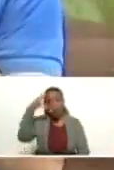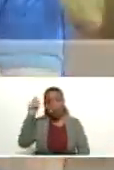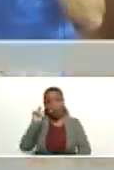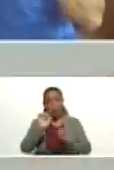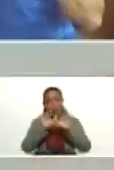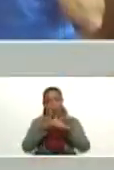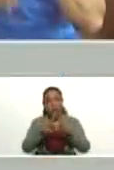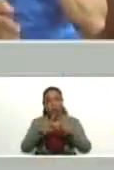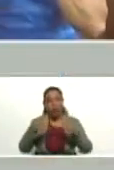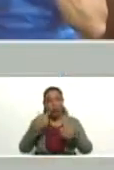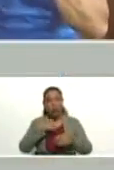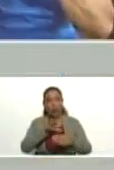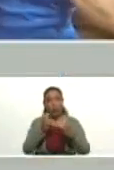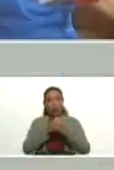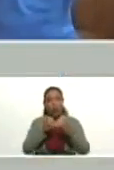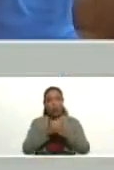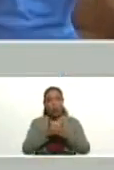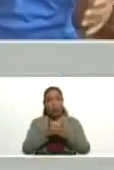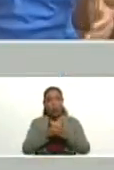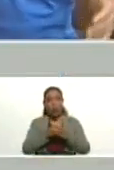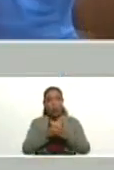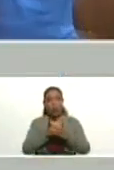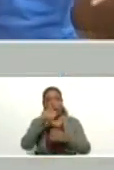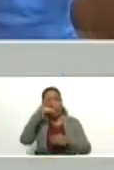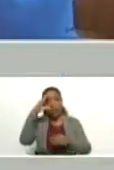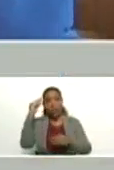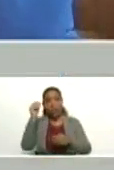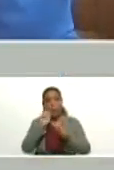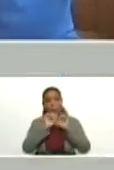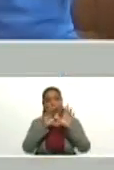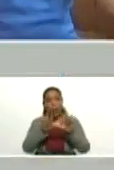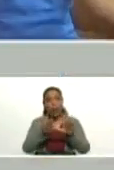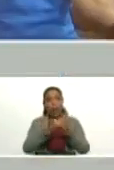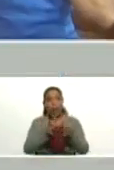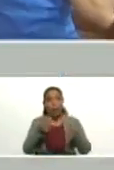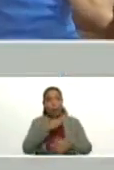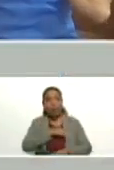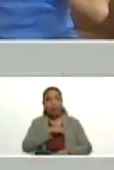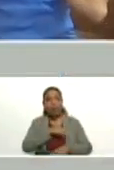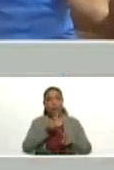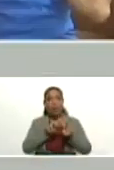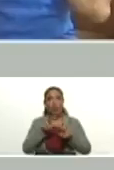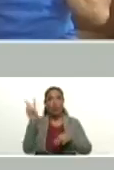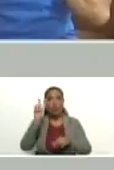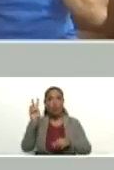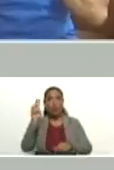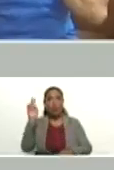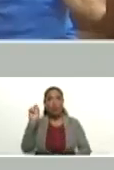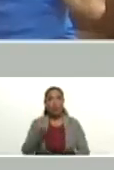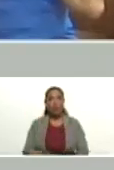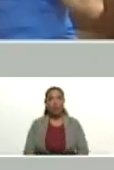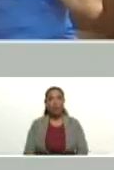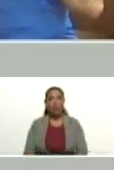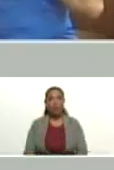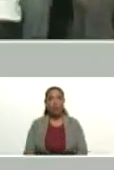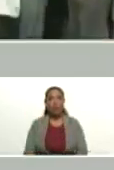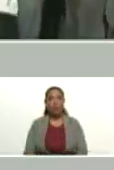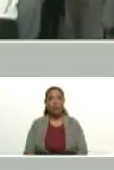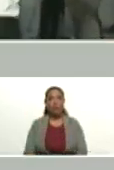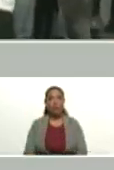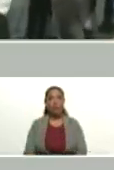a todo nuestro gabinete ejecutivo. Que Dios bendiga a la gran misión Vivienda Venezuela. Amén.